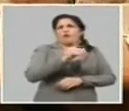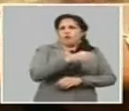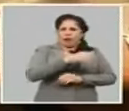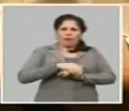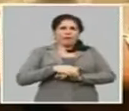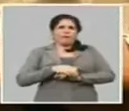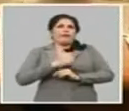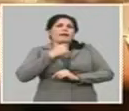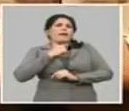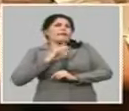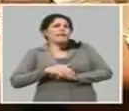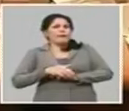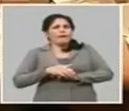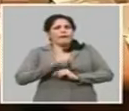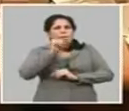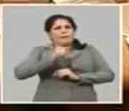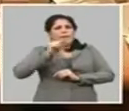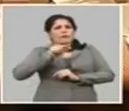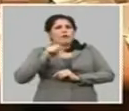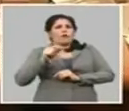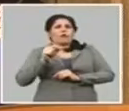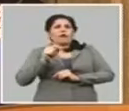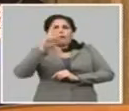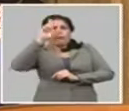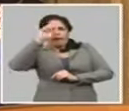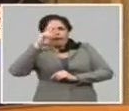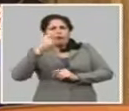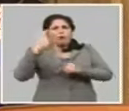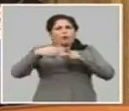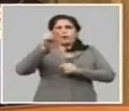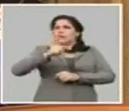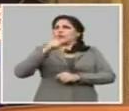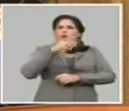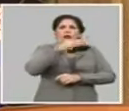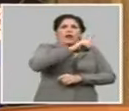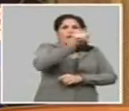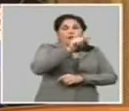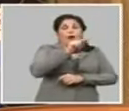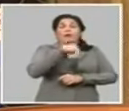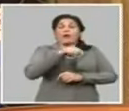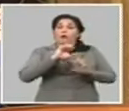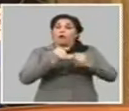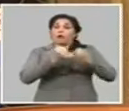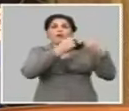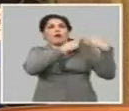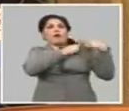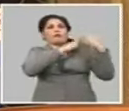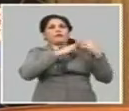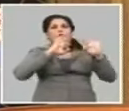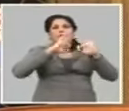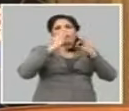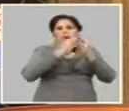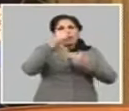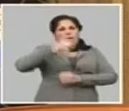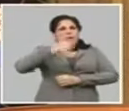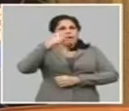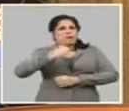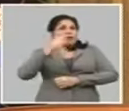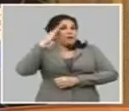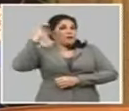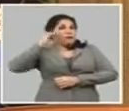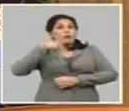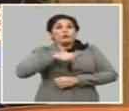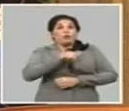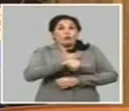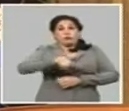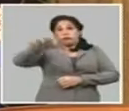llegan los factores de la comunidad pero aquí tenemos que llamar también a la responsabilidad de la familia de las personas que ante la presencia de